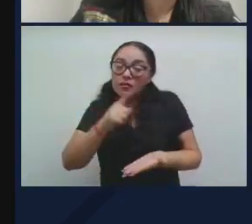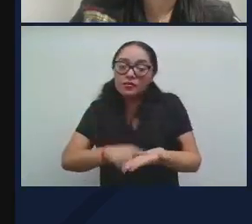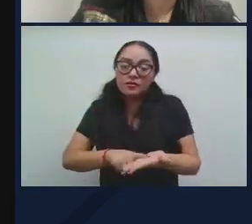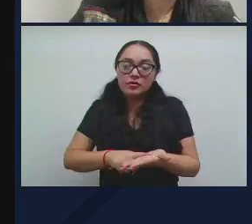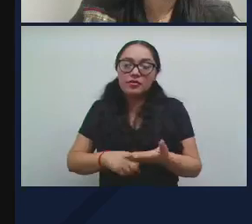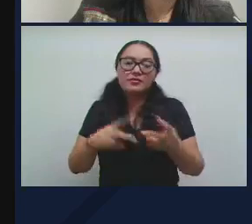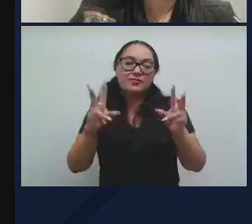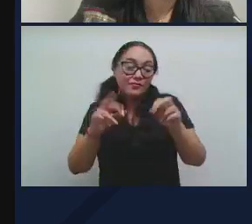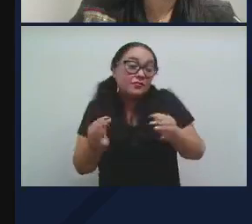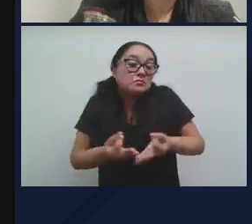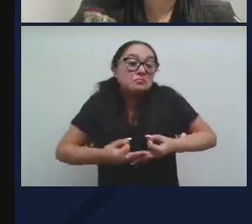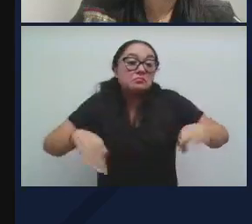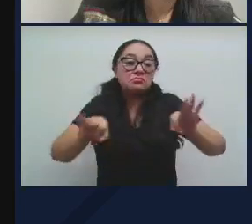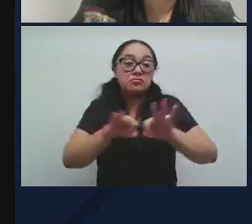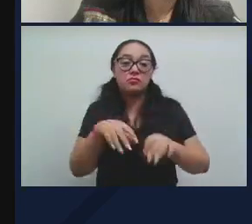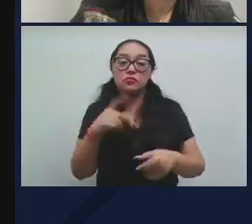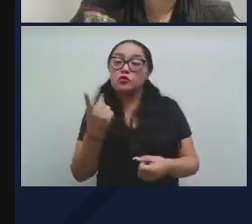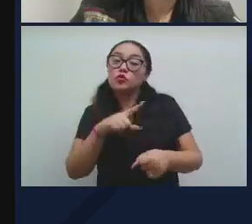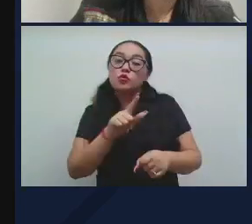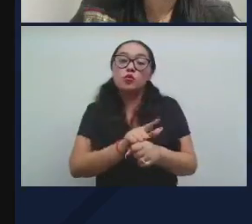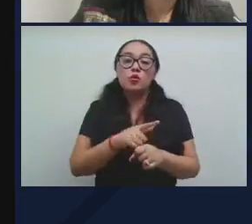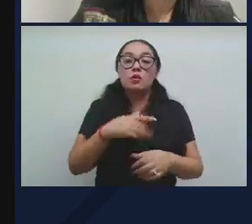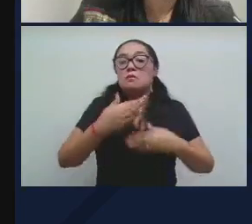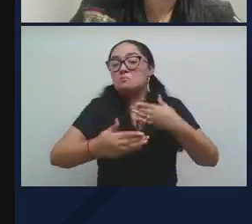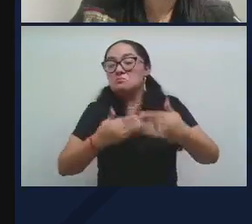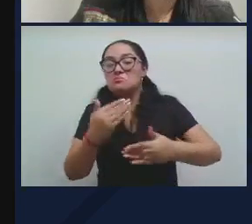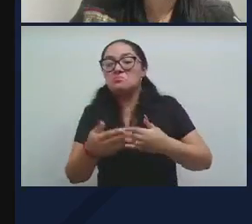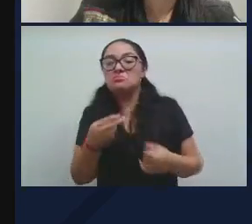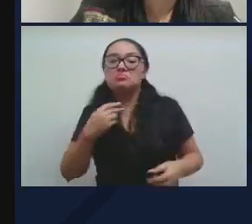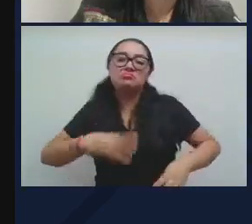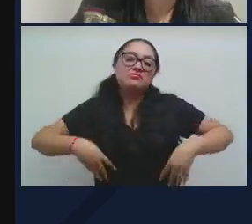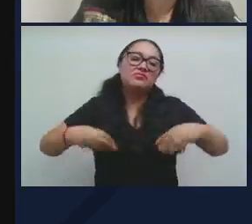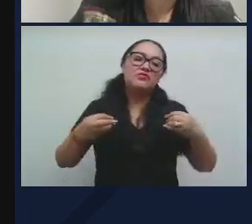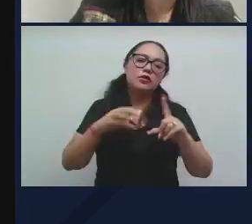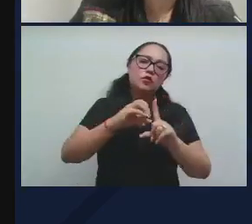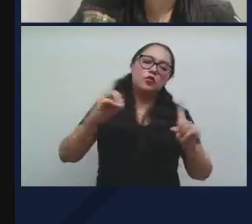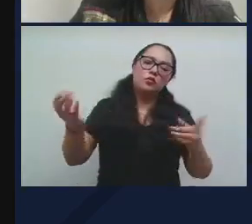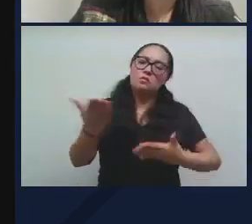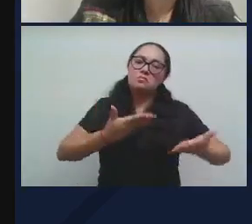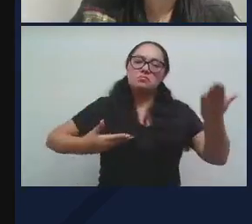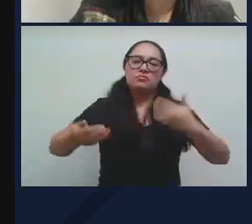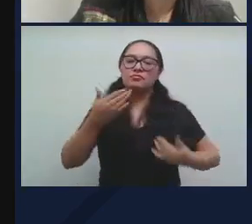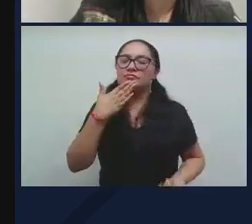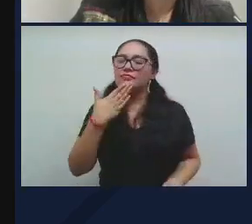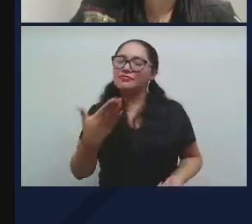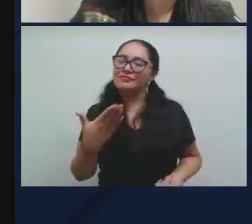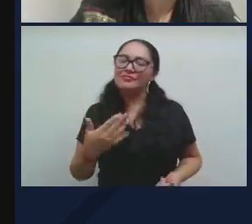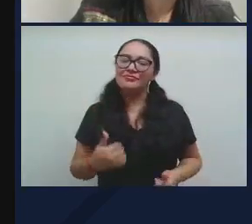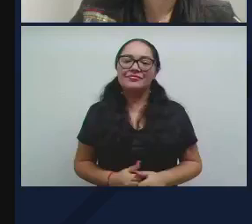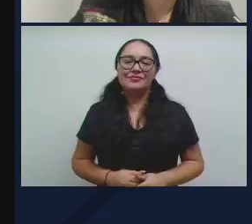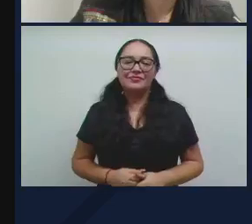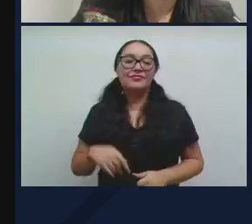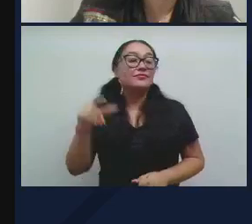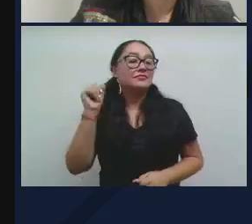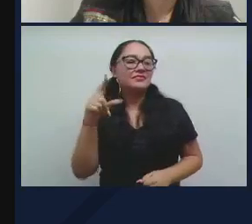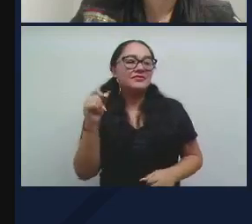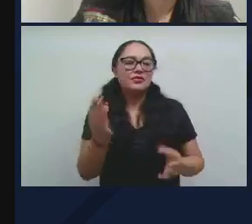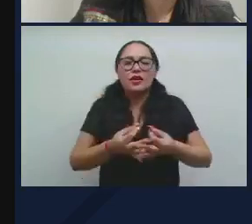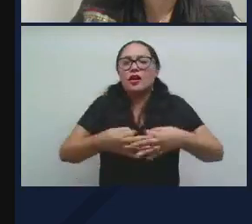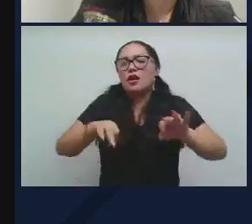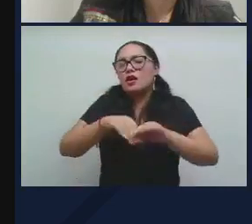pueda avanzar es vivir en armonía, ¿no? Y una de las formas de vivir en armonía